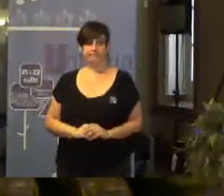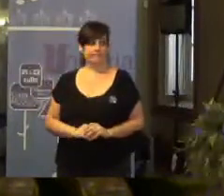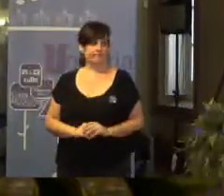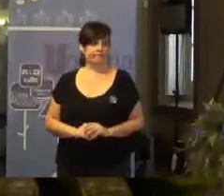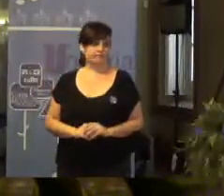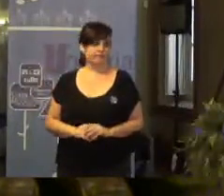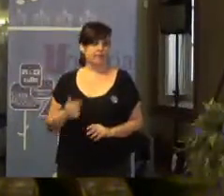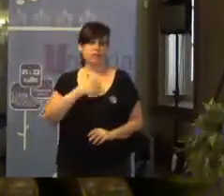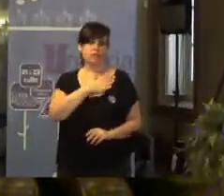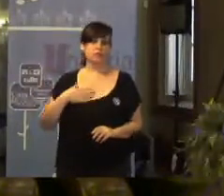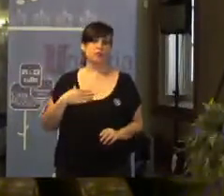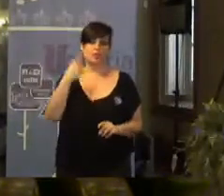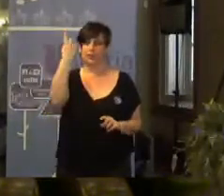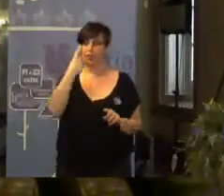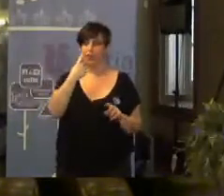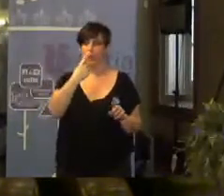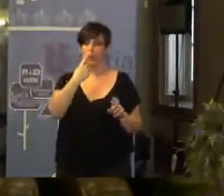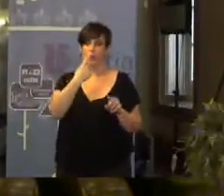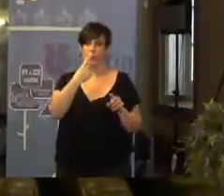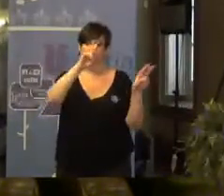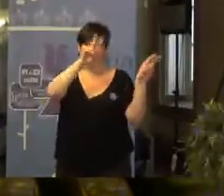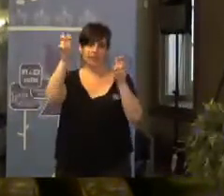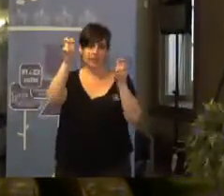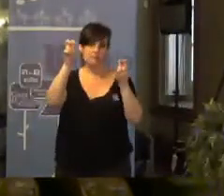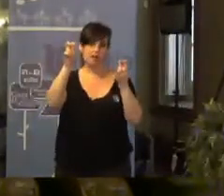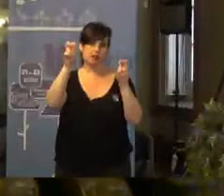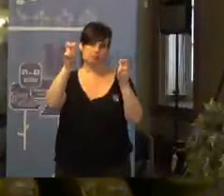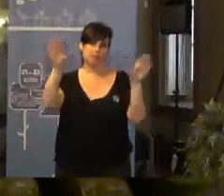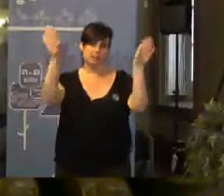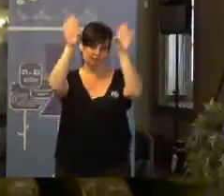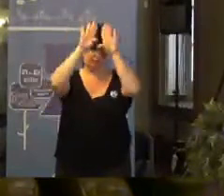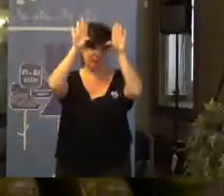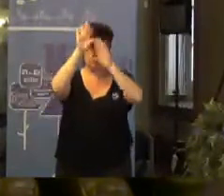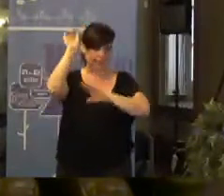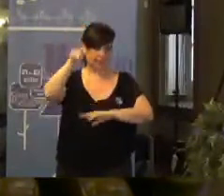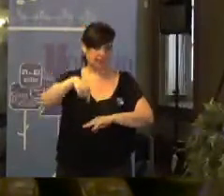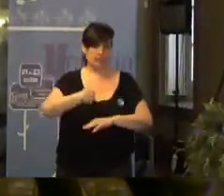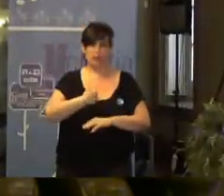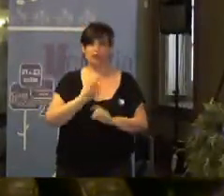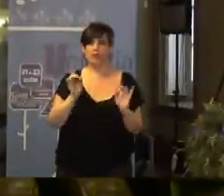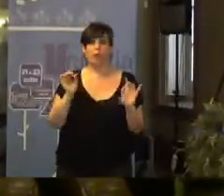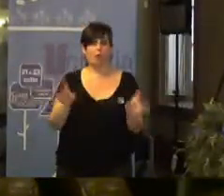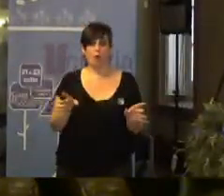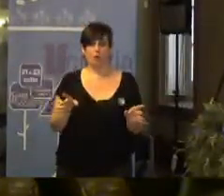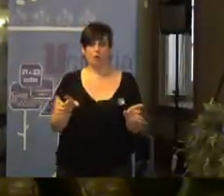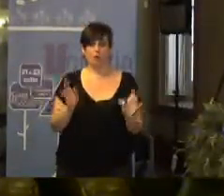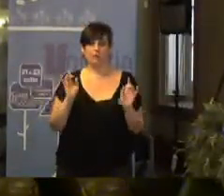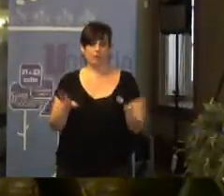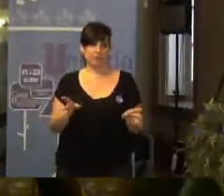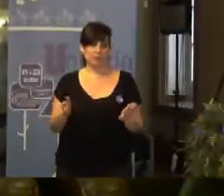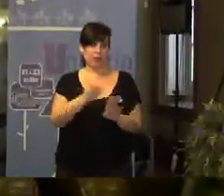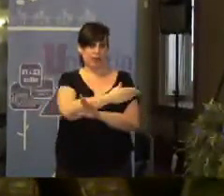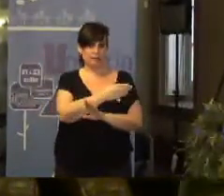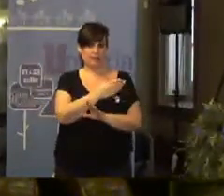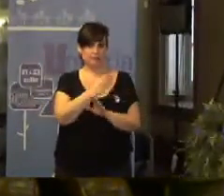Quería dicir unha cuestión sobre o feminismo. Eu tamén, igual que comentou aquí María